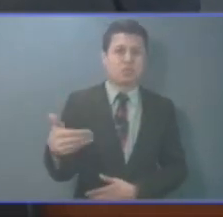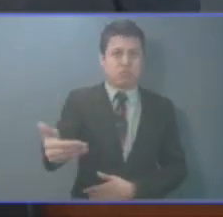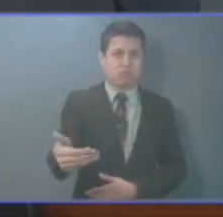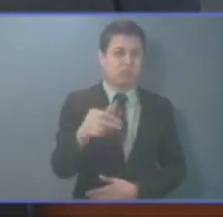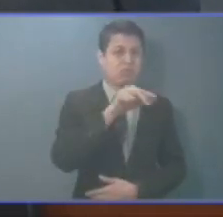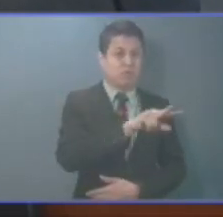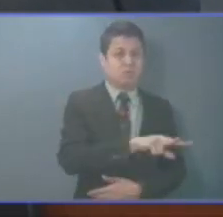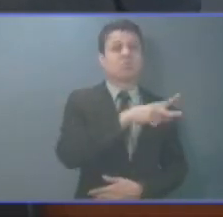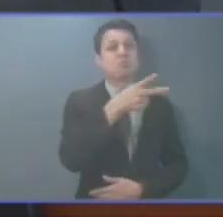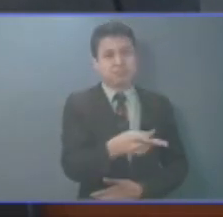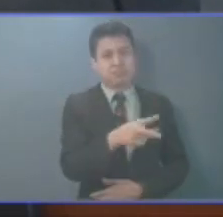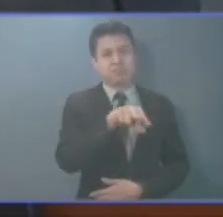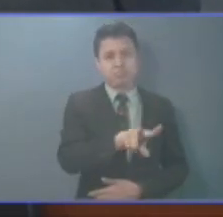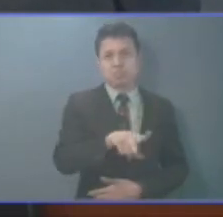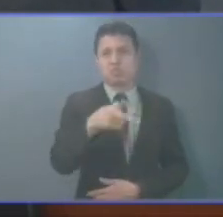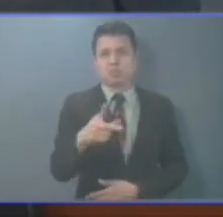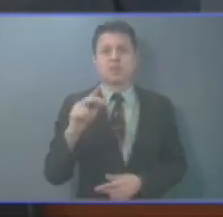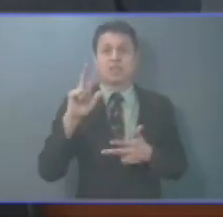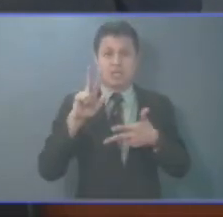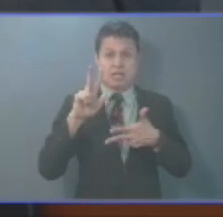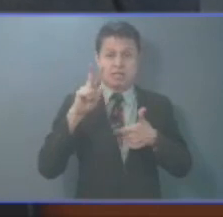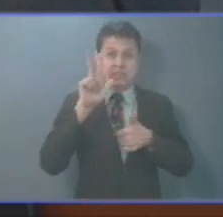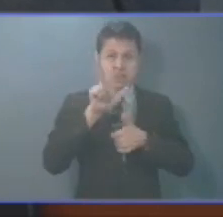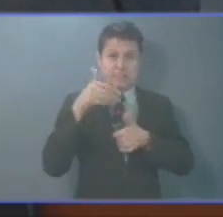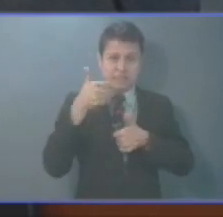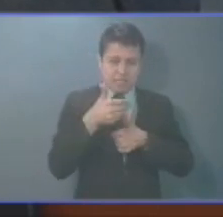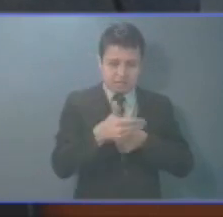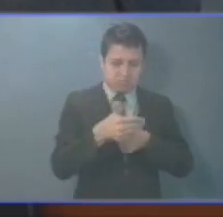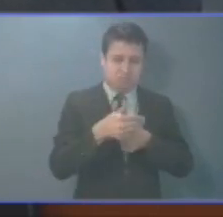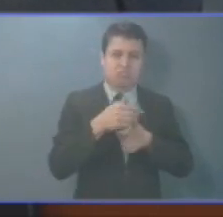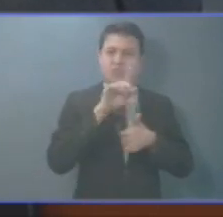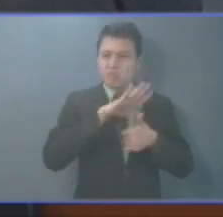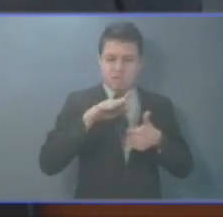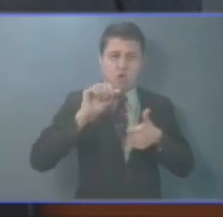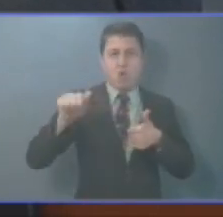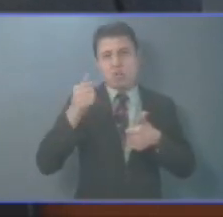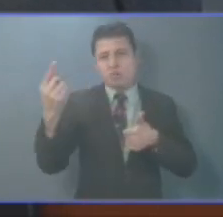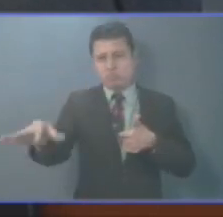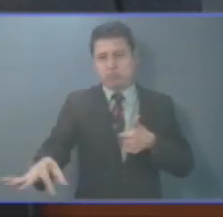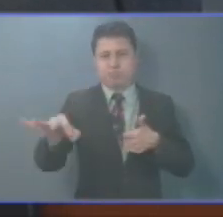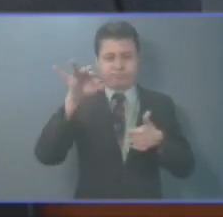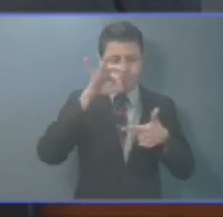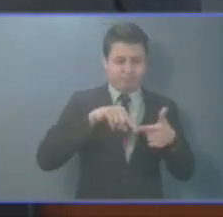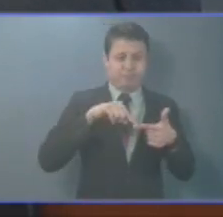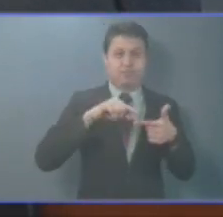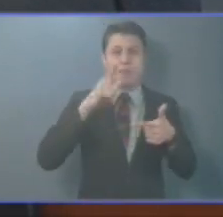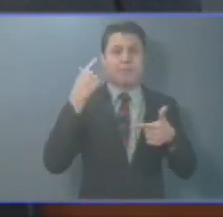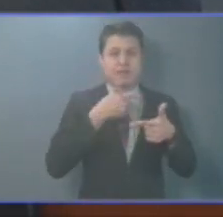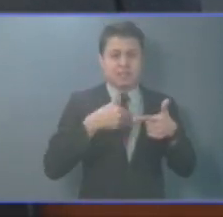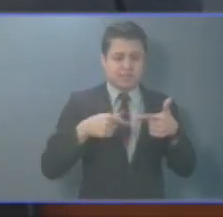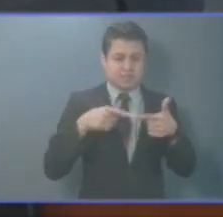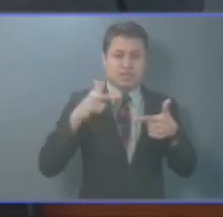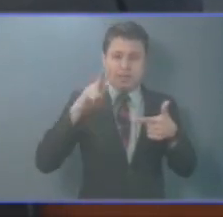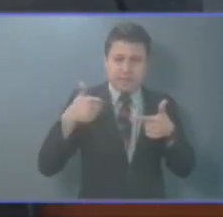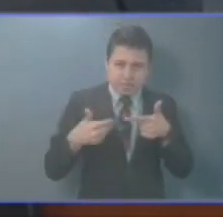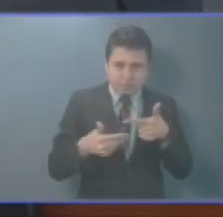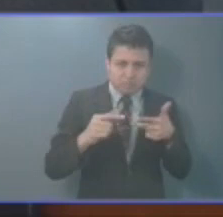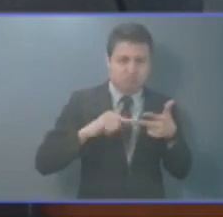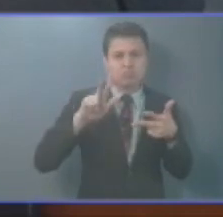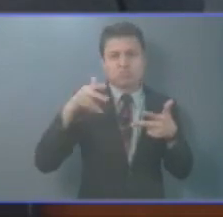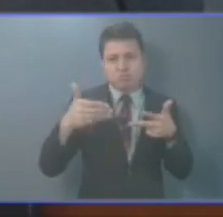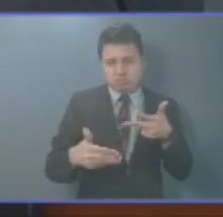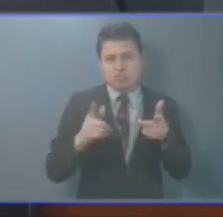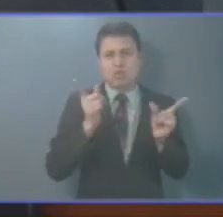las representaciones gubernamentales. El reglamento de esta ley establecerá las causales de sustitución o